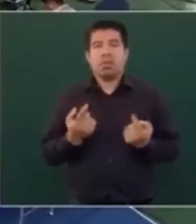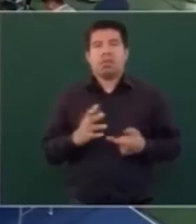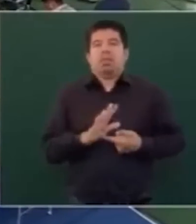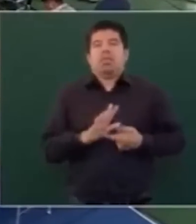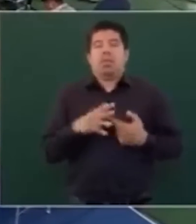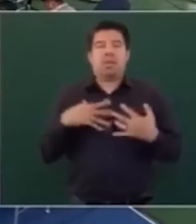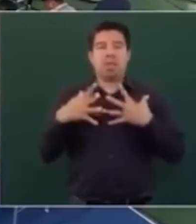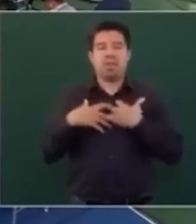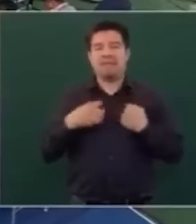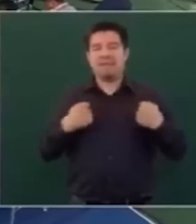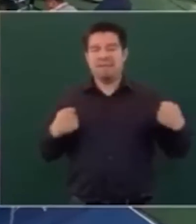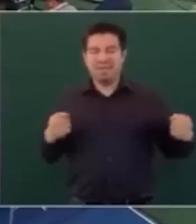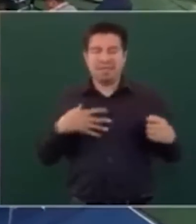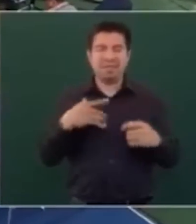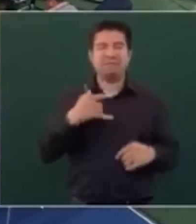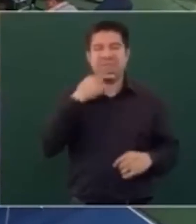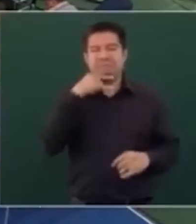vestiduras.